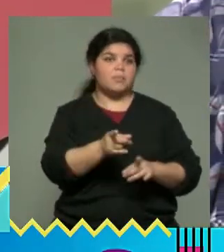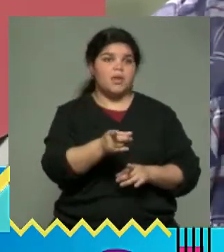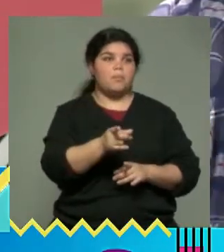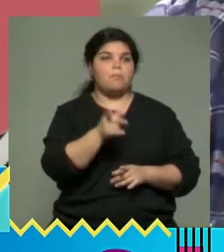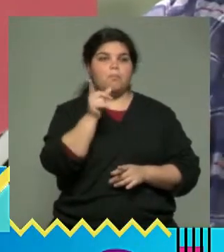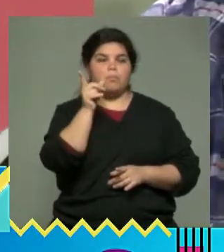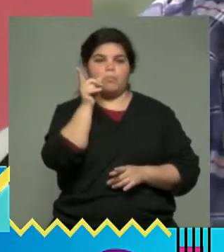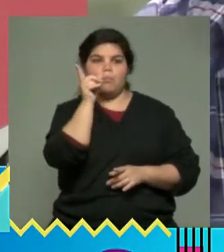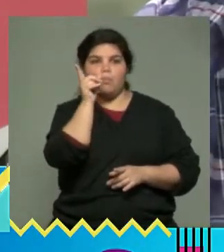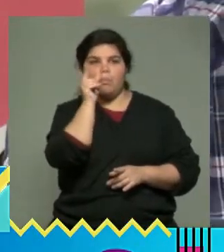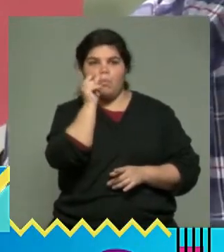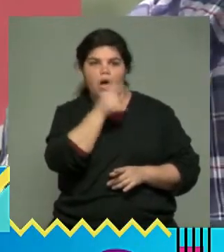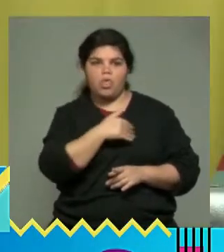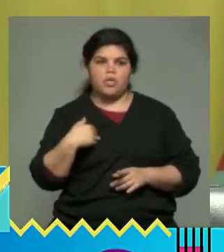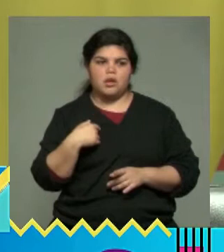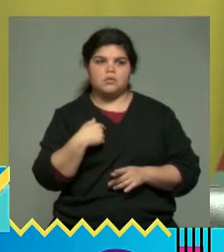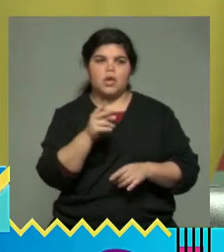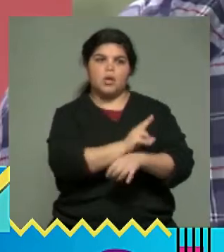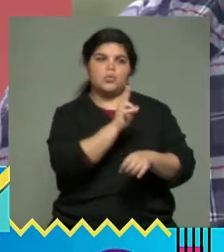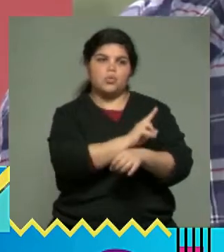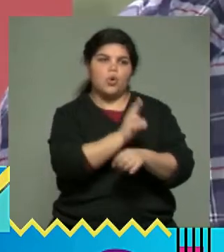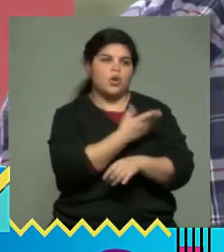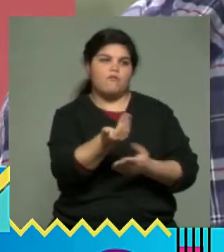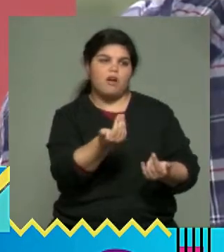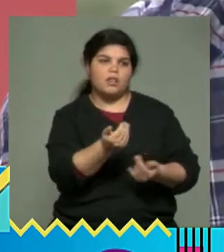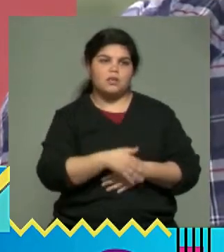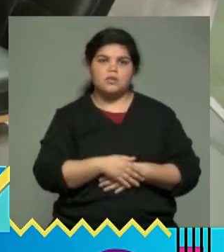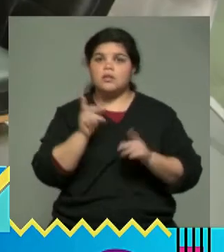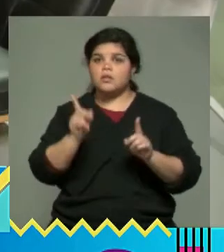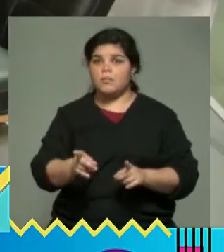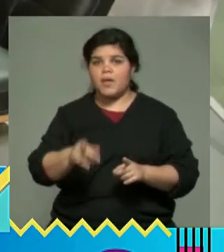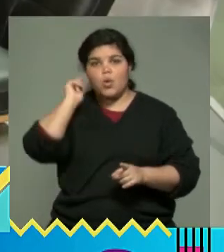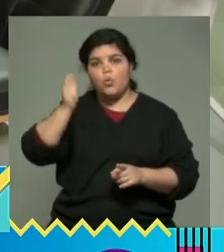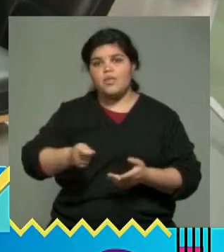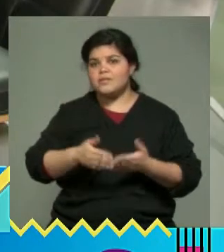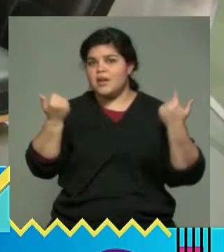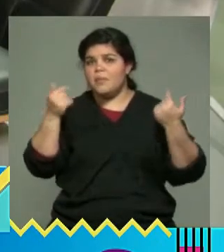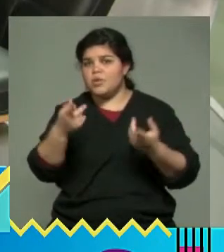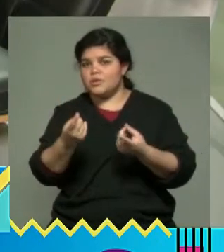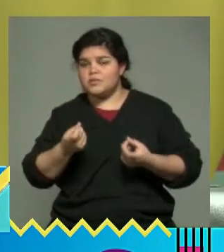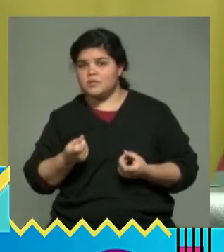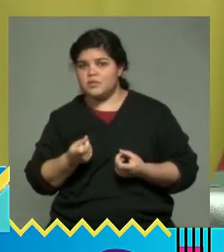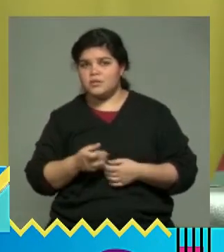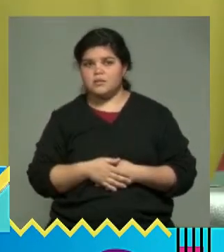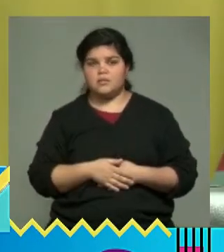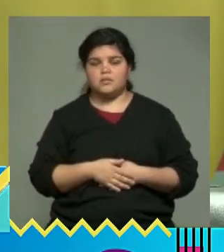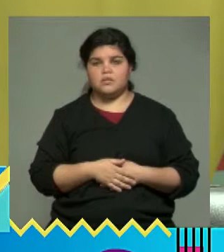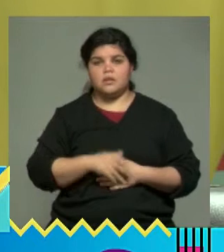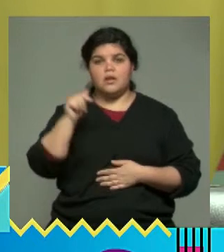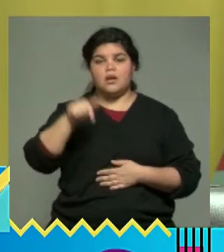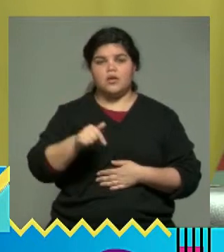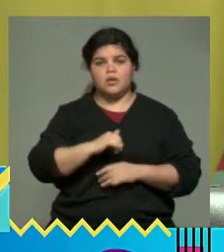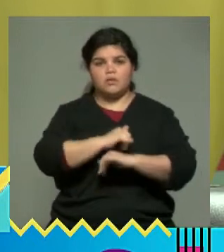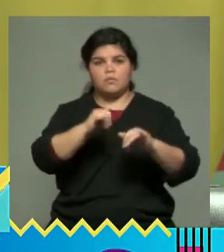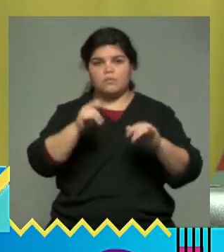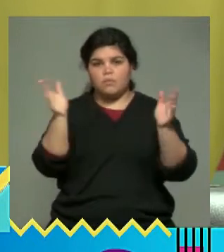tutores. También, entonces, y agilizar el sistema judicial, sí, bueno, totalmente. Nosotros, una de las fundaciones con las que trabajamos